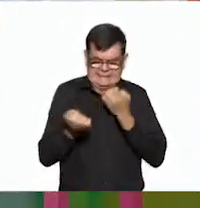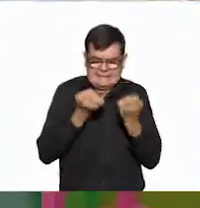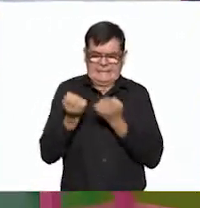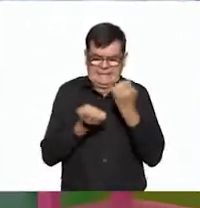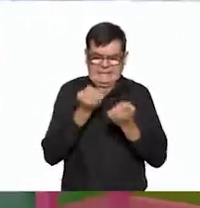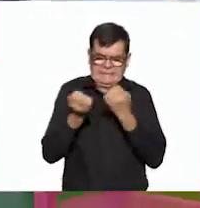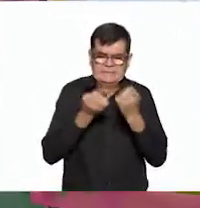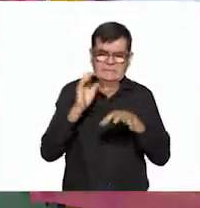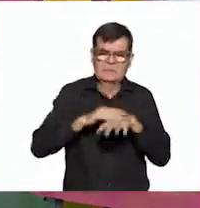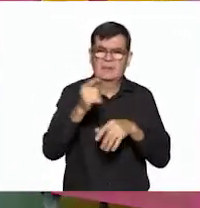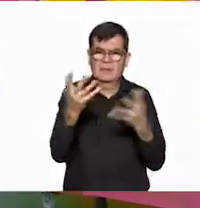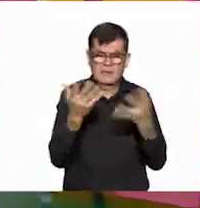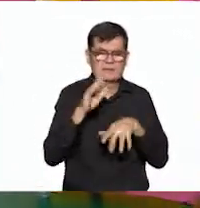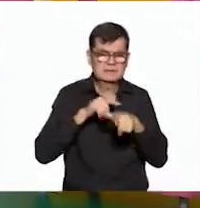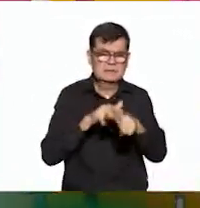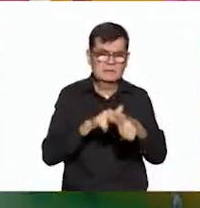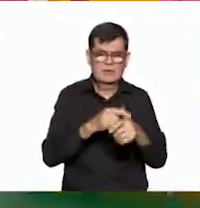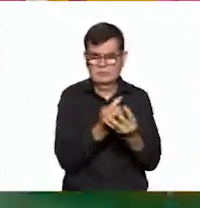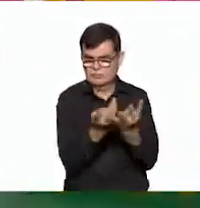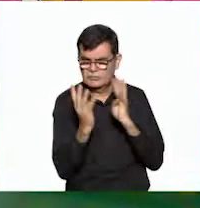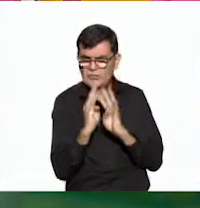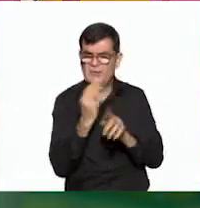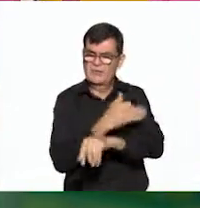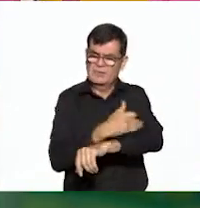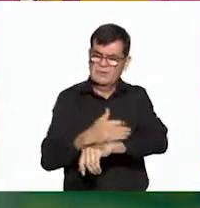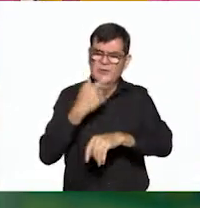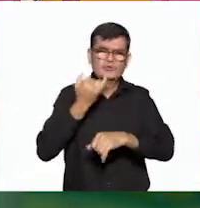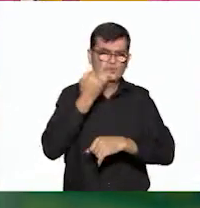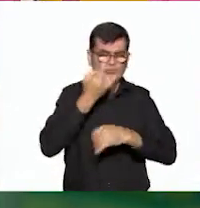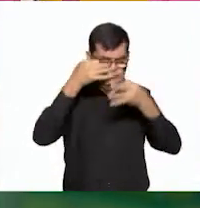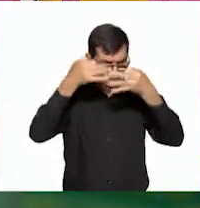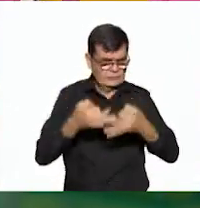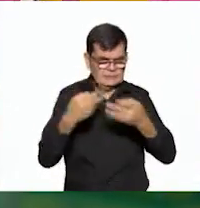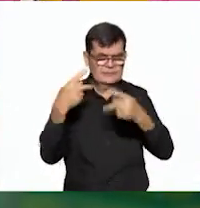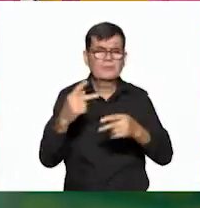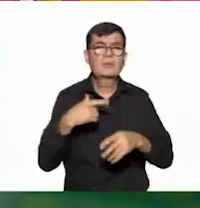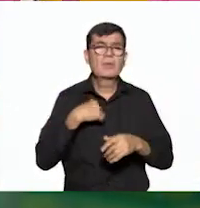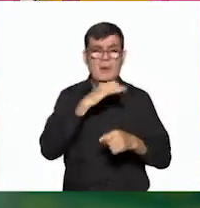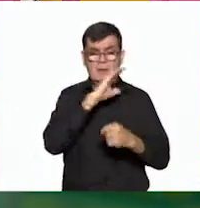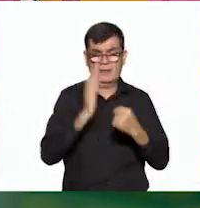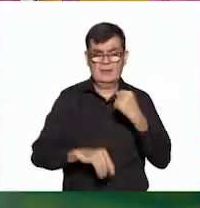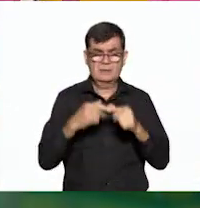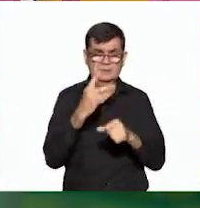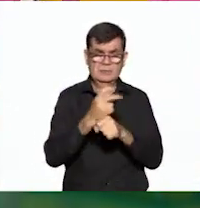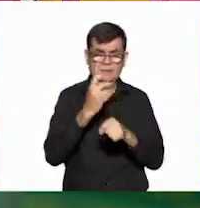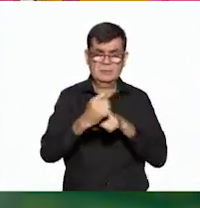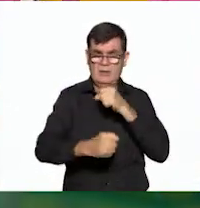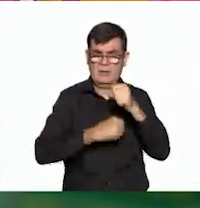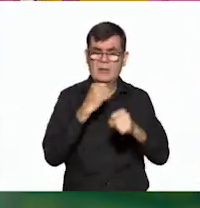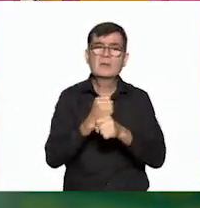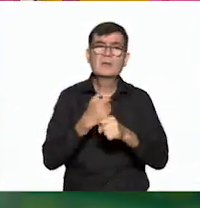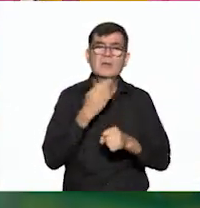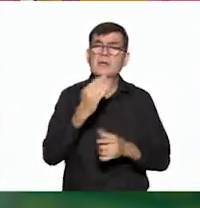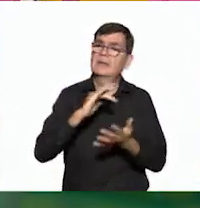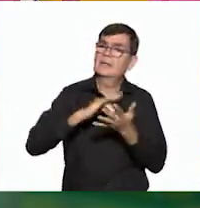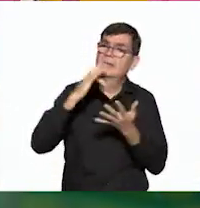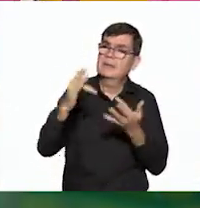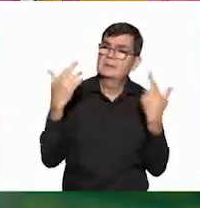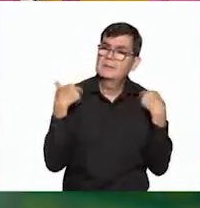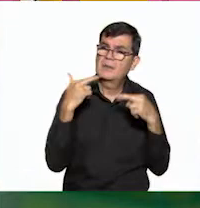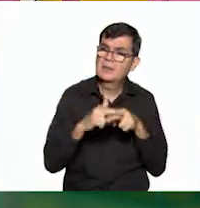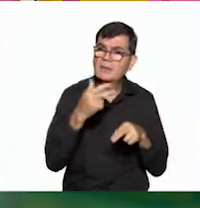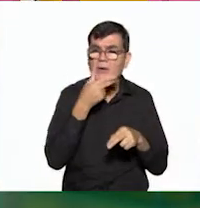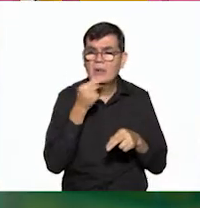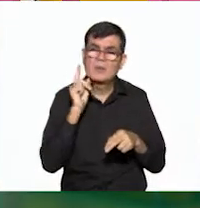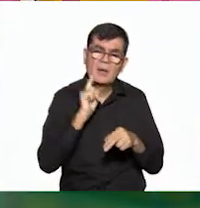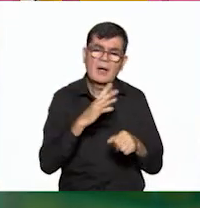momento para practicarla y platica con tu familia en tu lengua materna. Hasta aquí terminamos con segundo grado. Le damos las gracias a las maestras y